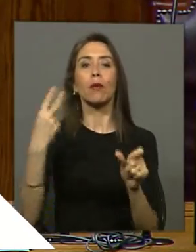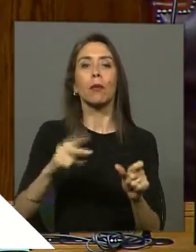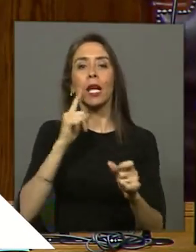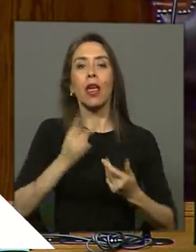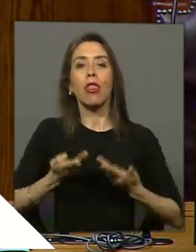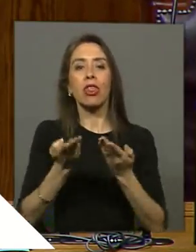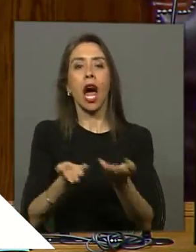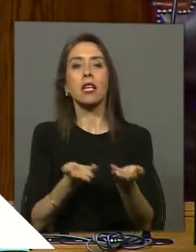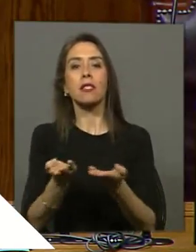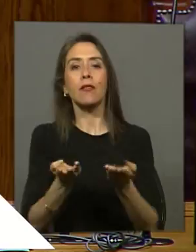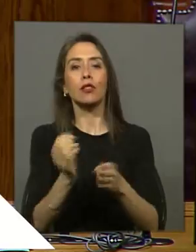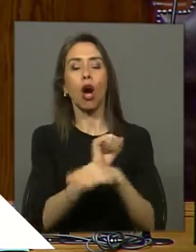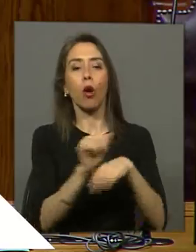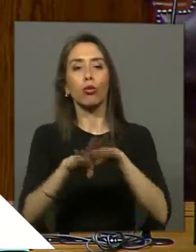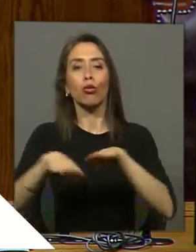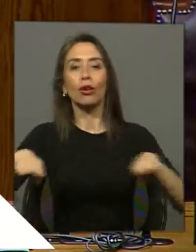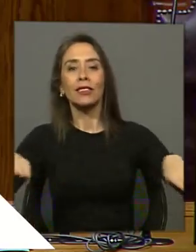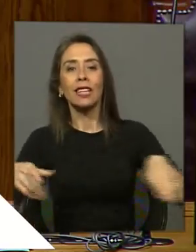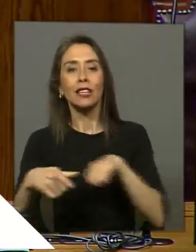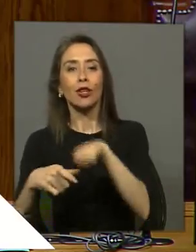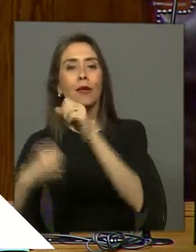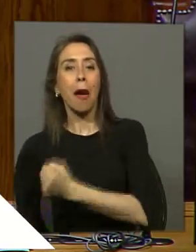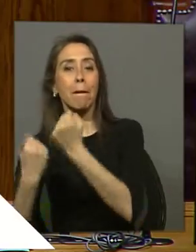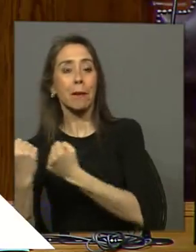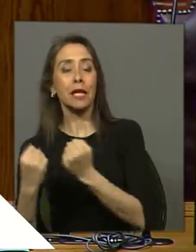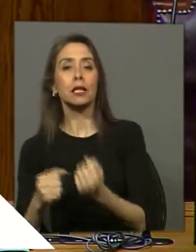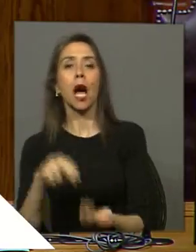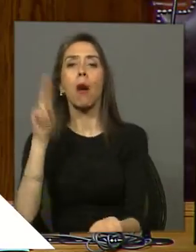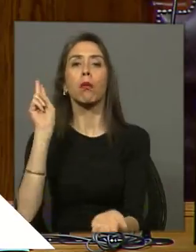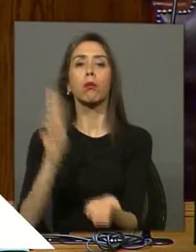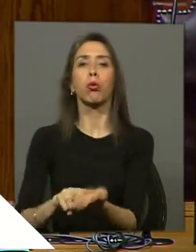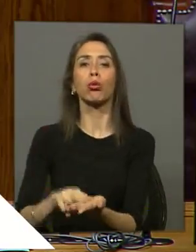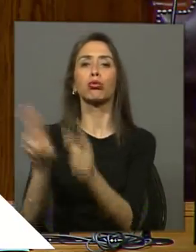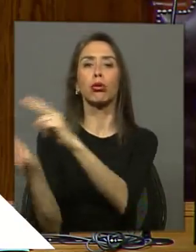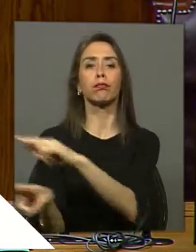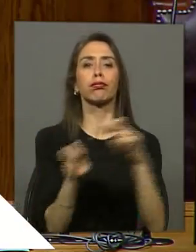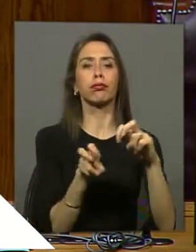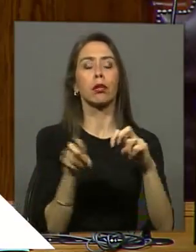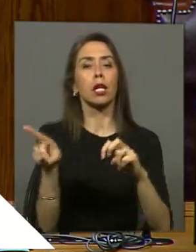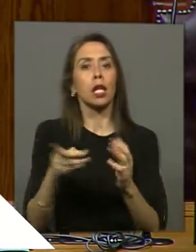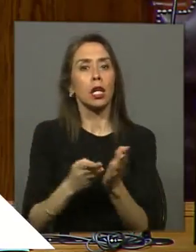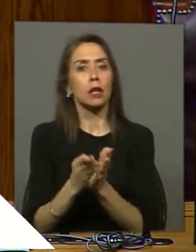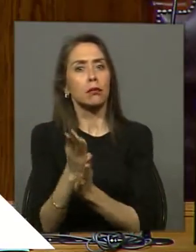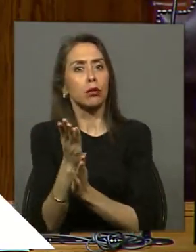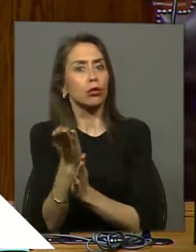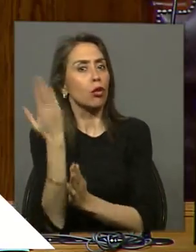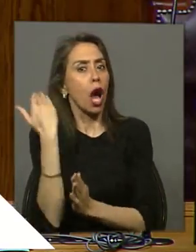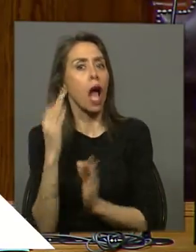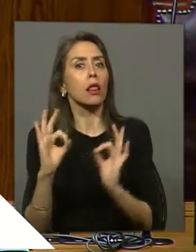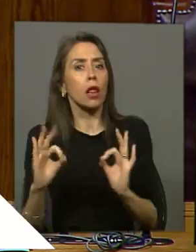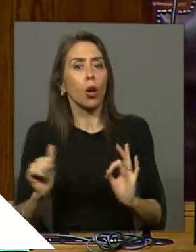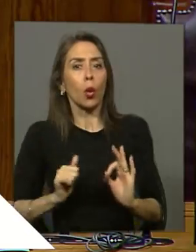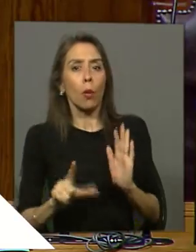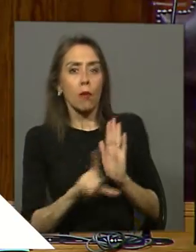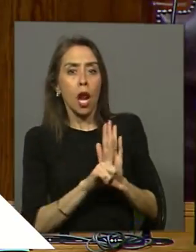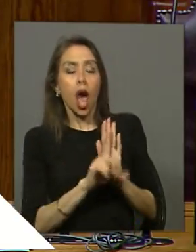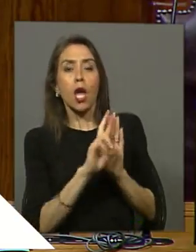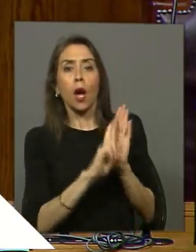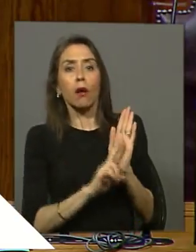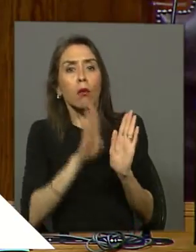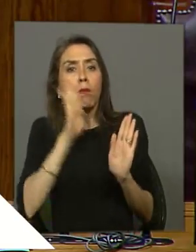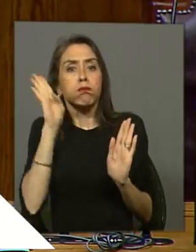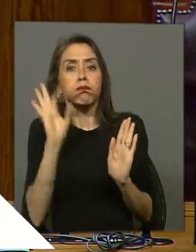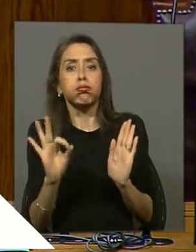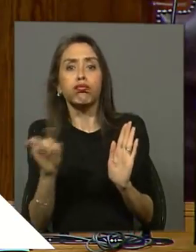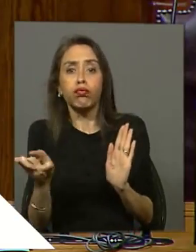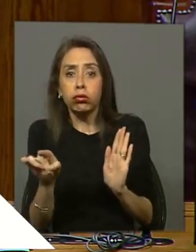de servicios de estacionamiento en el sentido de establecer un gravamen respecto de una actividad que se había emprendido de manera lista y conforme a la regulación vigente a la fecha.